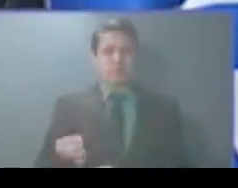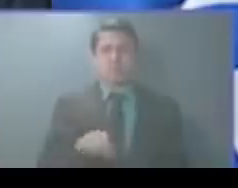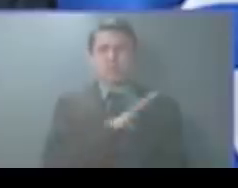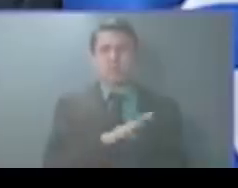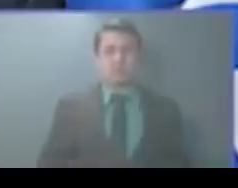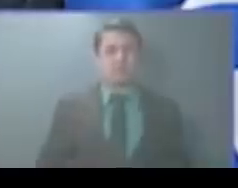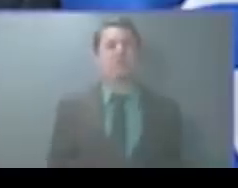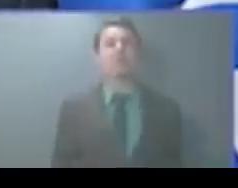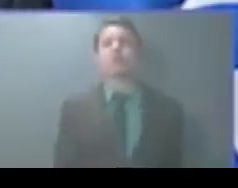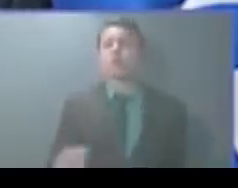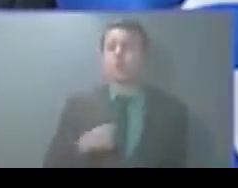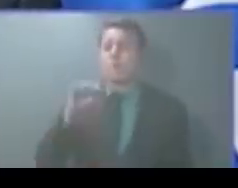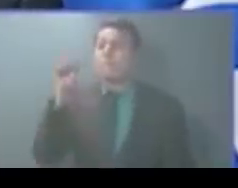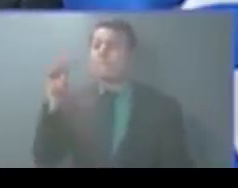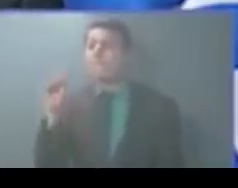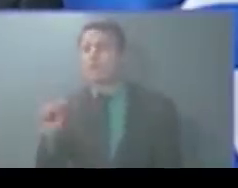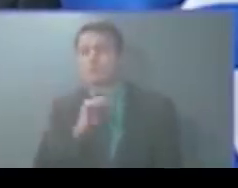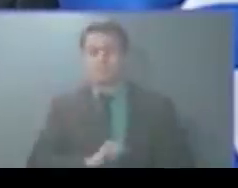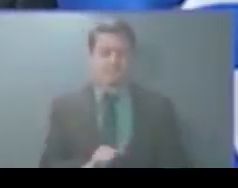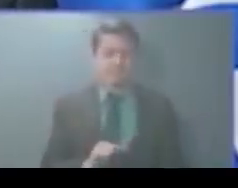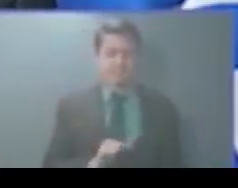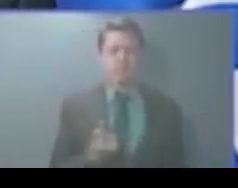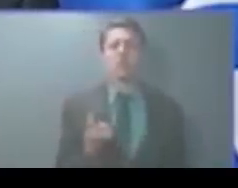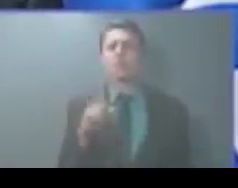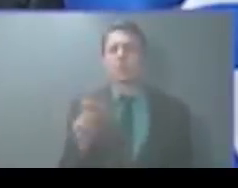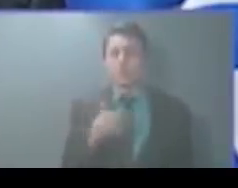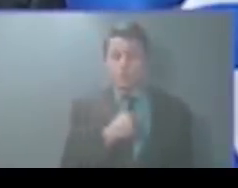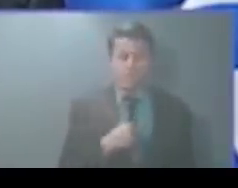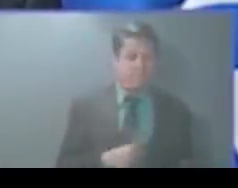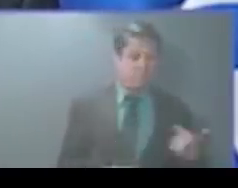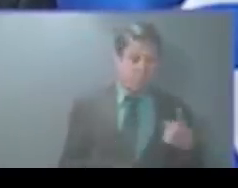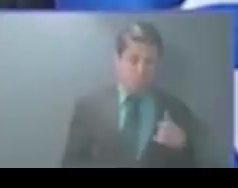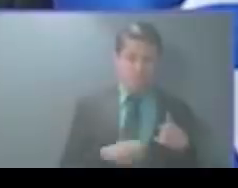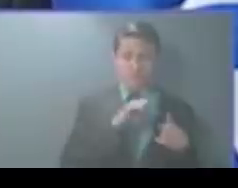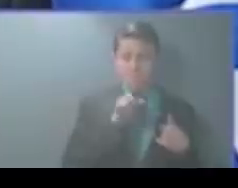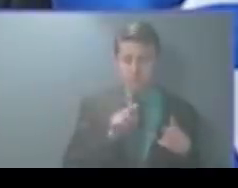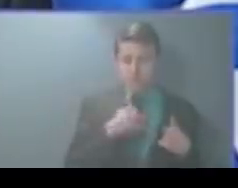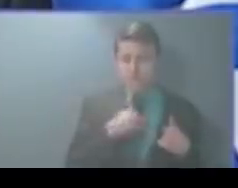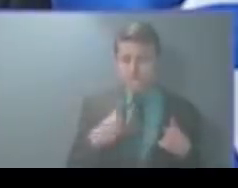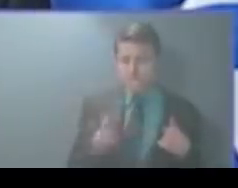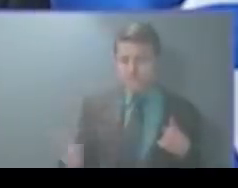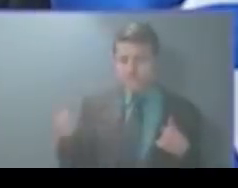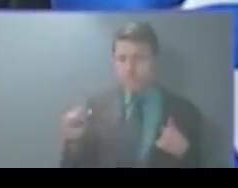La pregunta, señor presidente, al ministro de la Defensa Nacional,